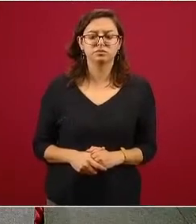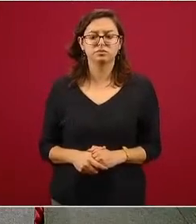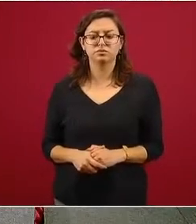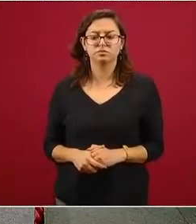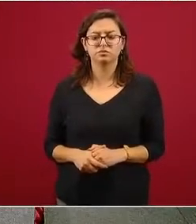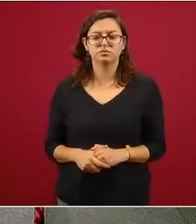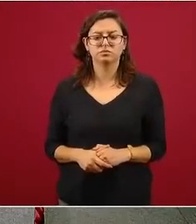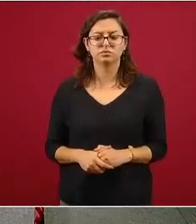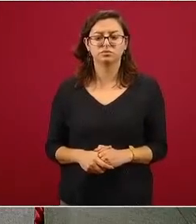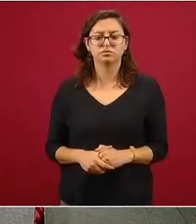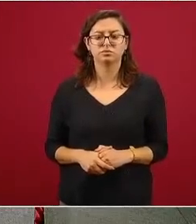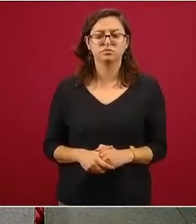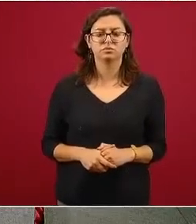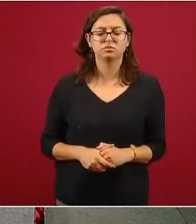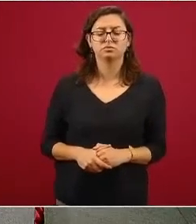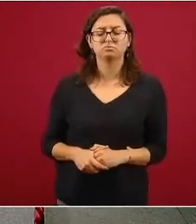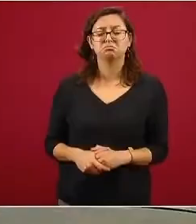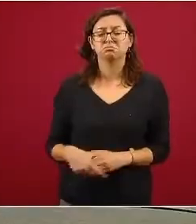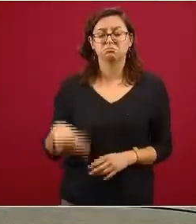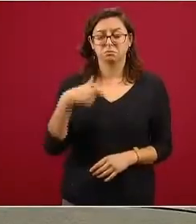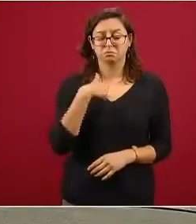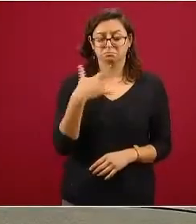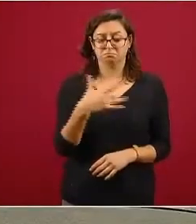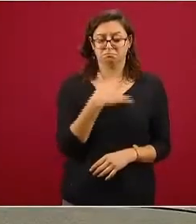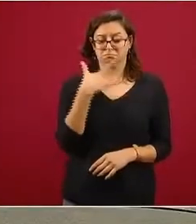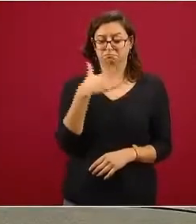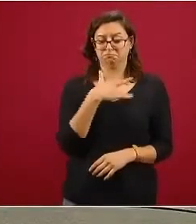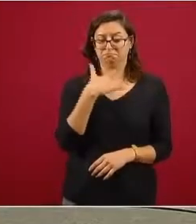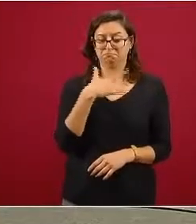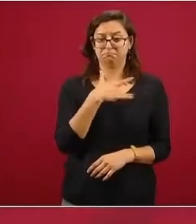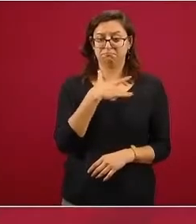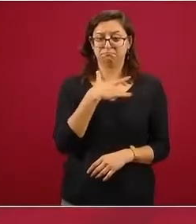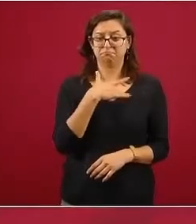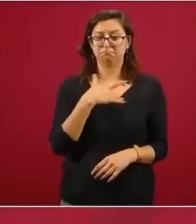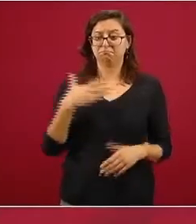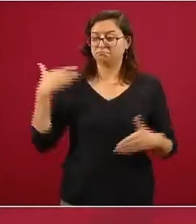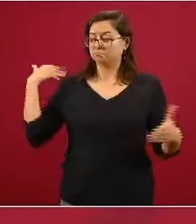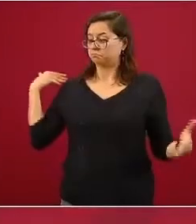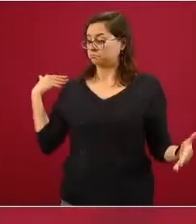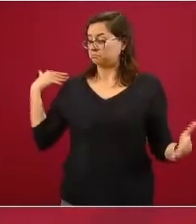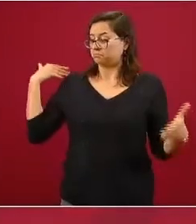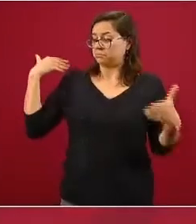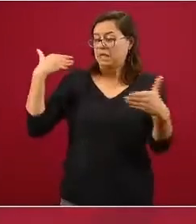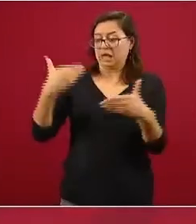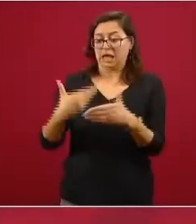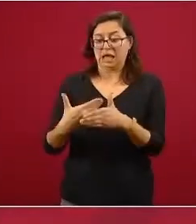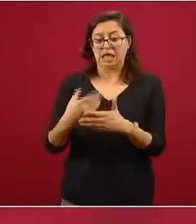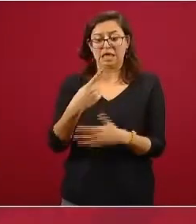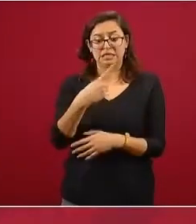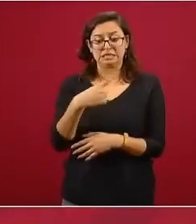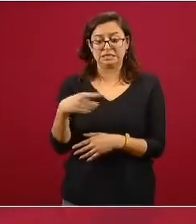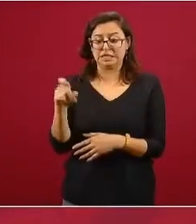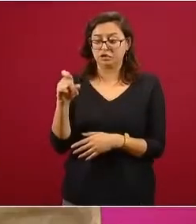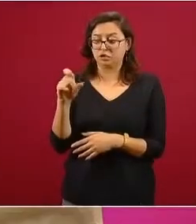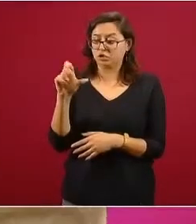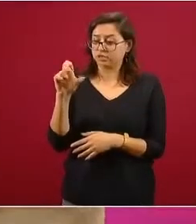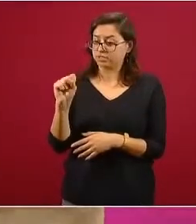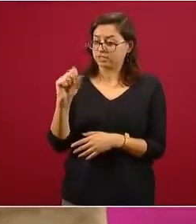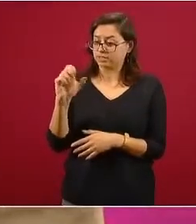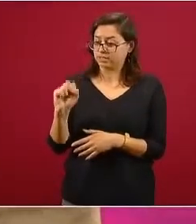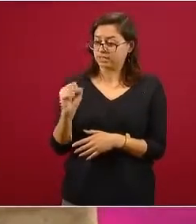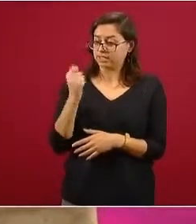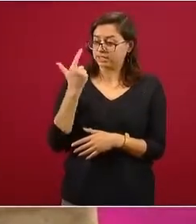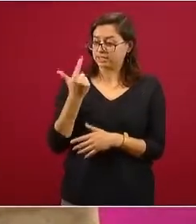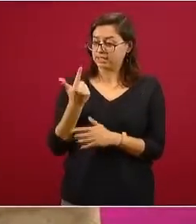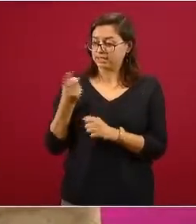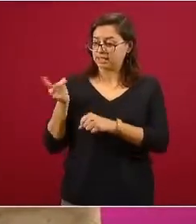satisfecho? Considero que la evidencia que hemos revisado a lo largo de 177 sesiones aquí